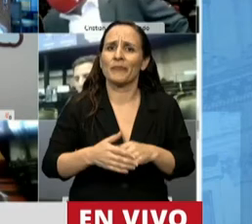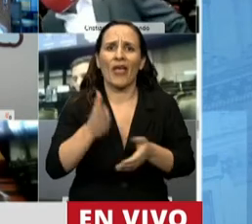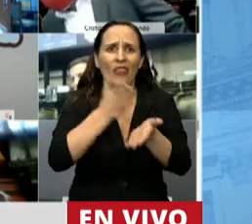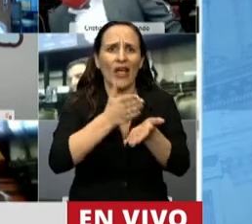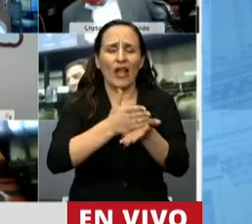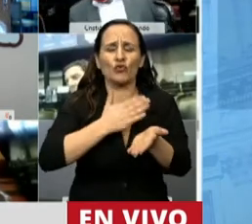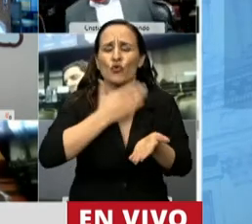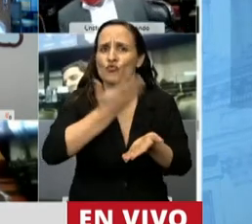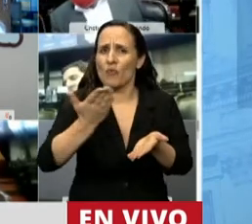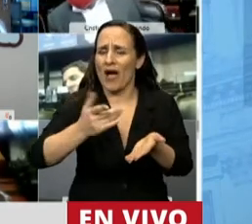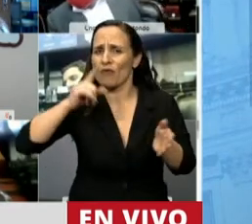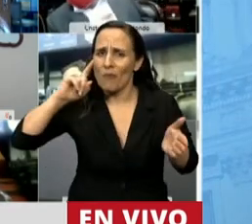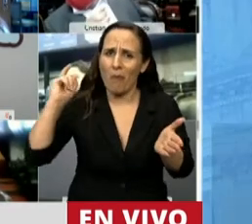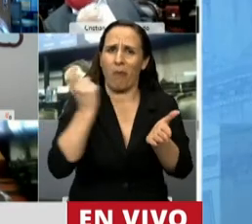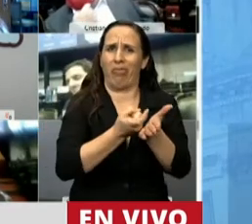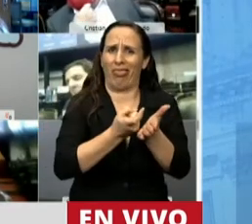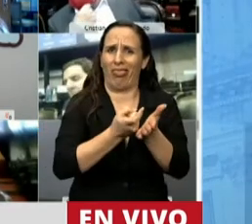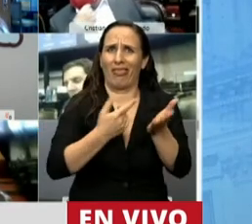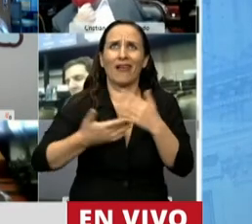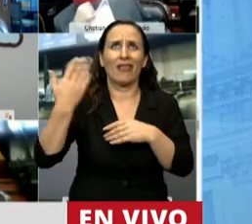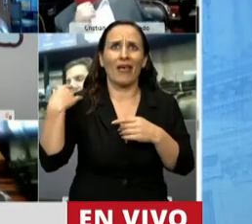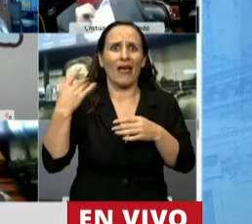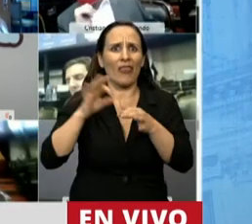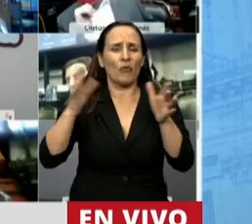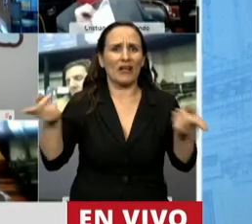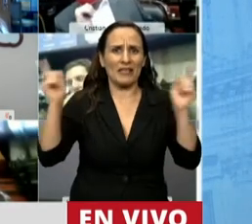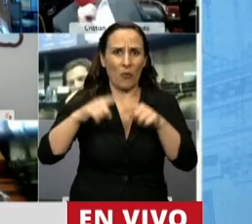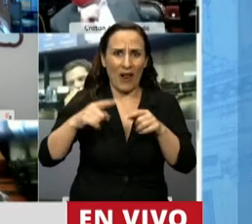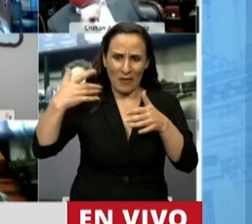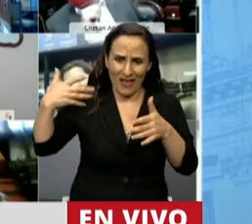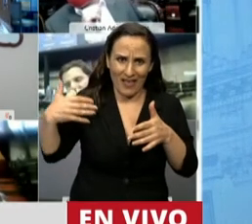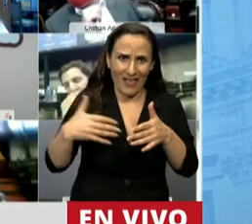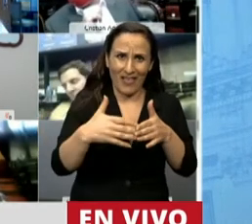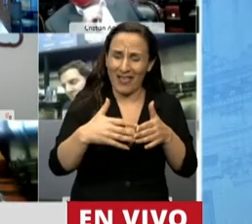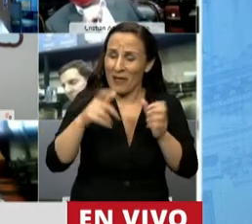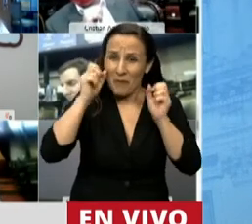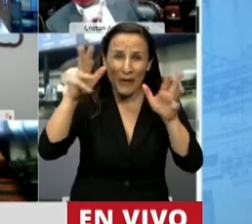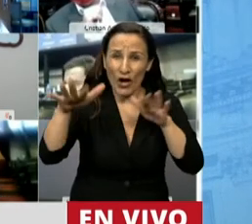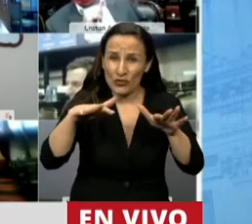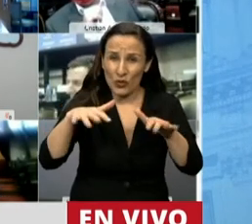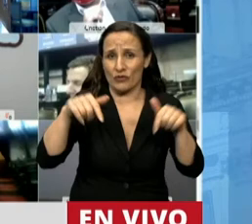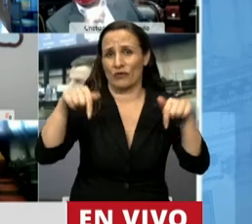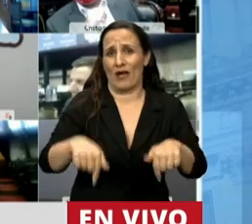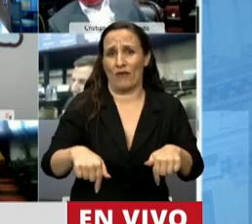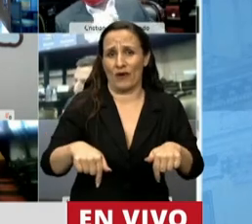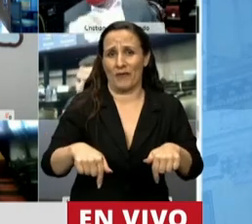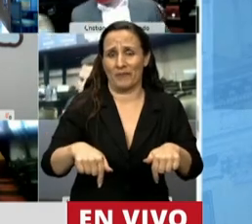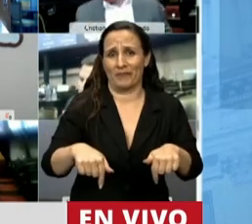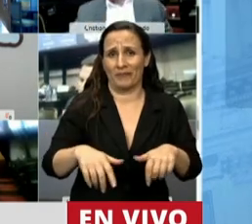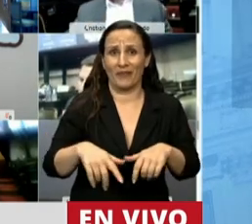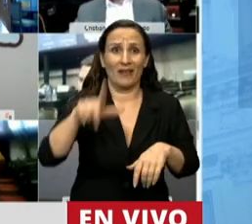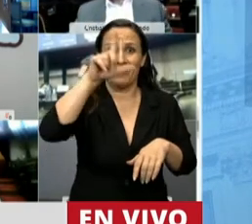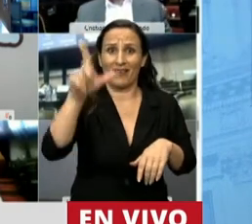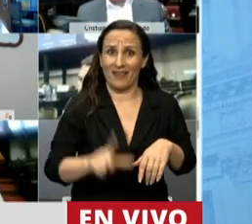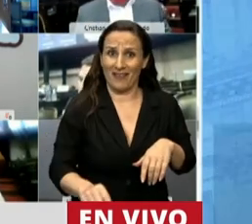humanos más graves desde la vuelta a la democracia estamos hablando de casi 20 muertos en